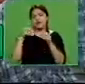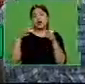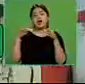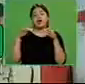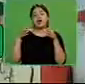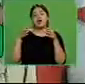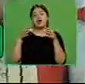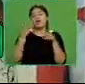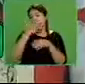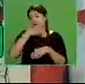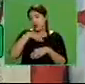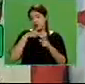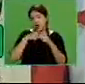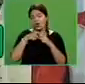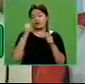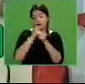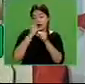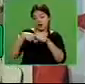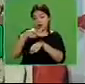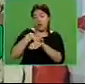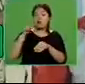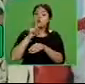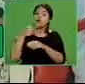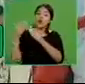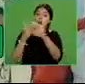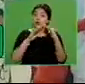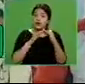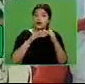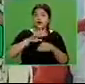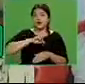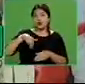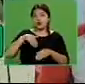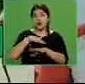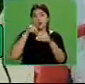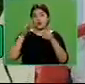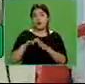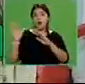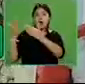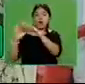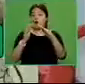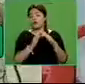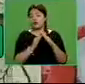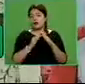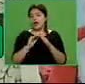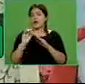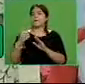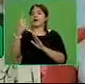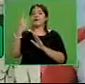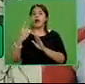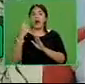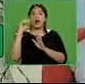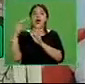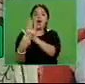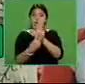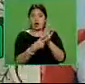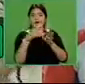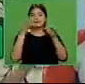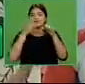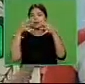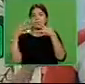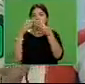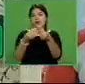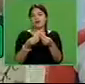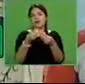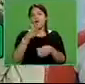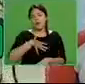el gobierno bolivariano. Es una comunidad que hemos denominado de el Ministerio de los Pueblos Indígenas, Comunidad Piloto, y allí estamos cada vez acompañando para que